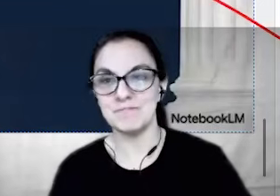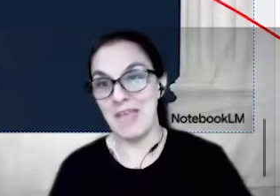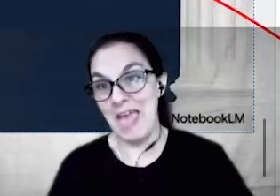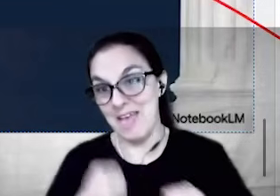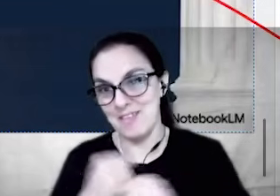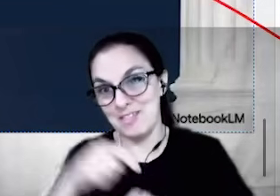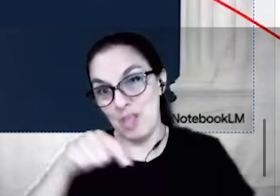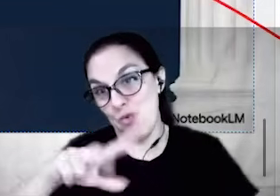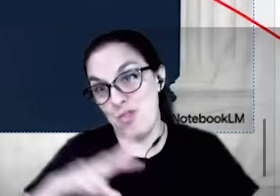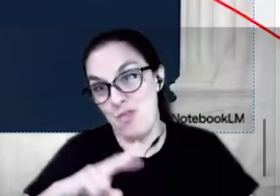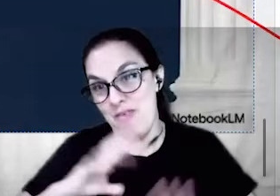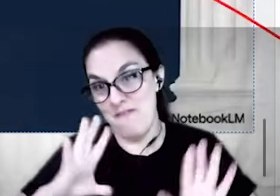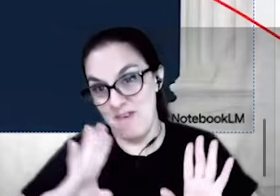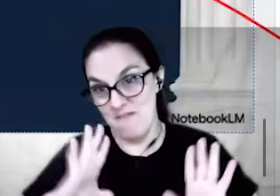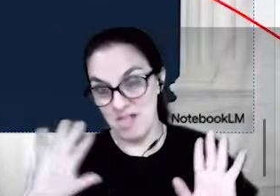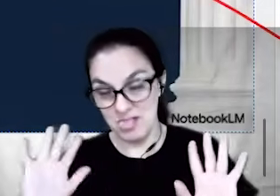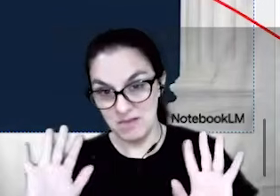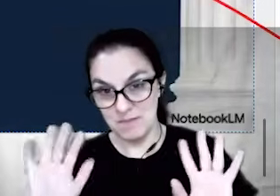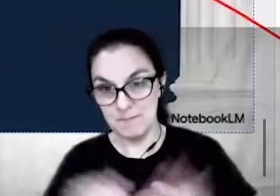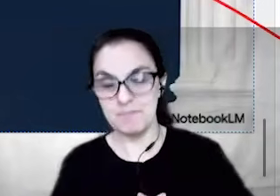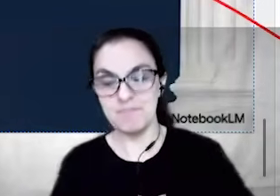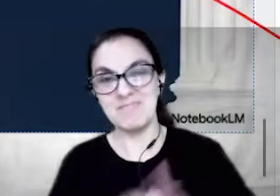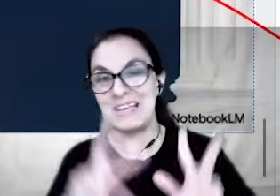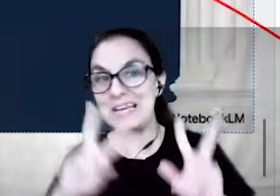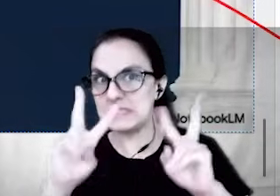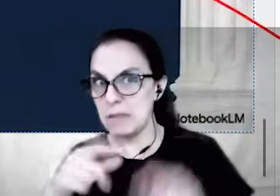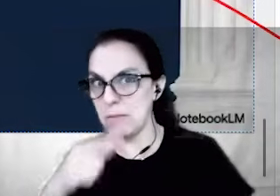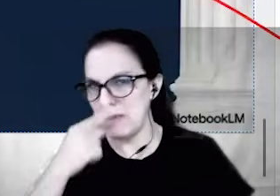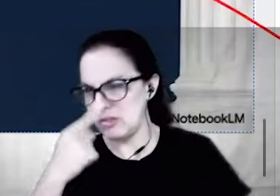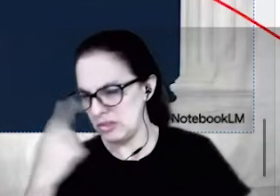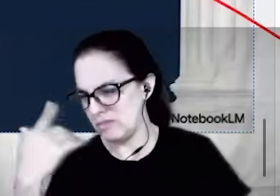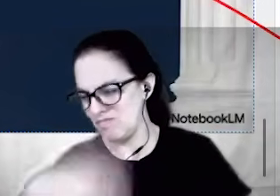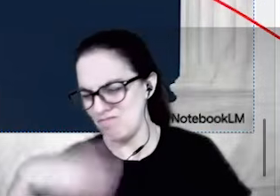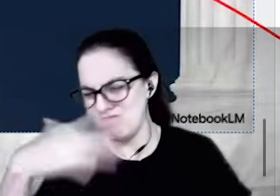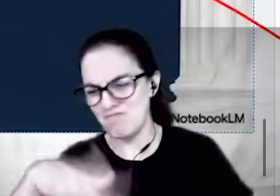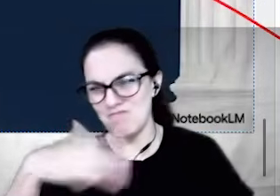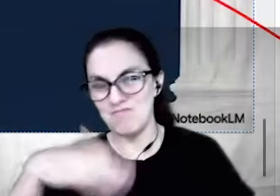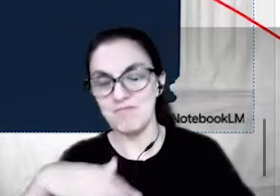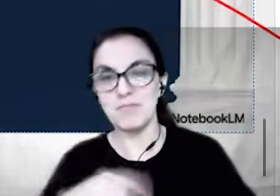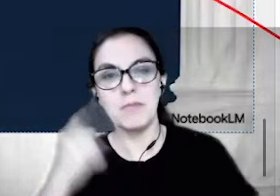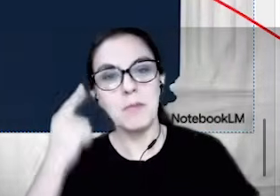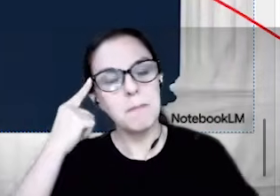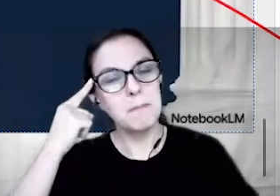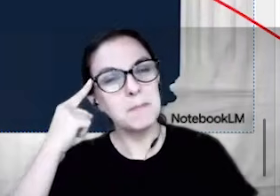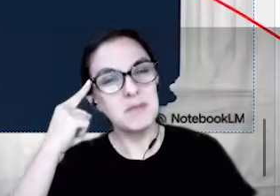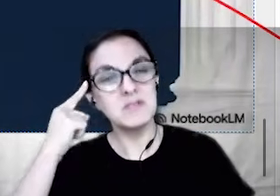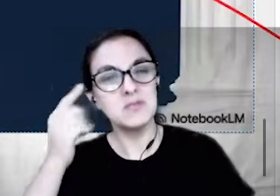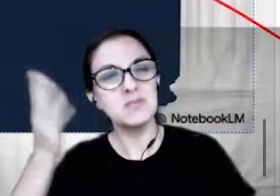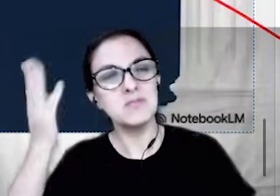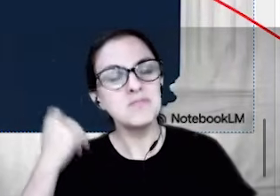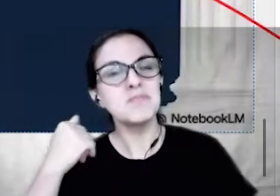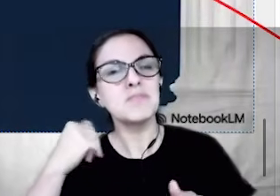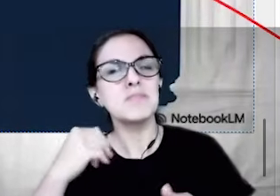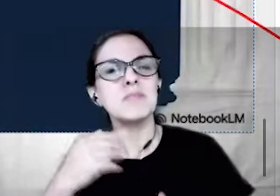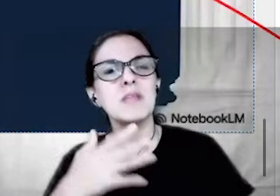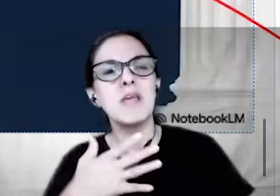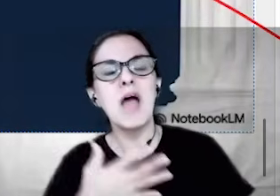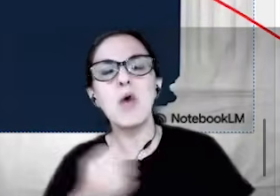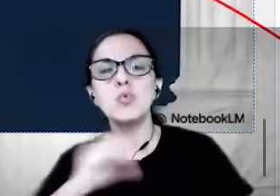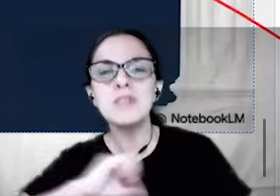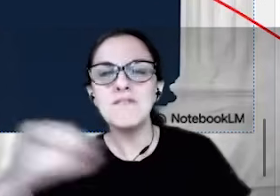bueno, sí, es un tema súper interesante. De hecho, creo que un poquito más arriba alguien habló de ajuste por inflación,